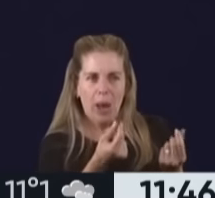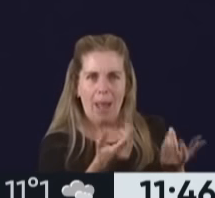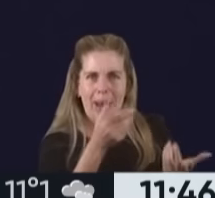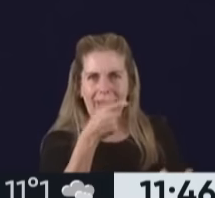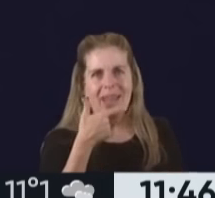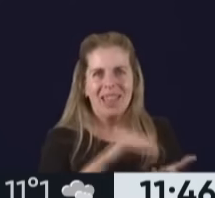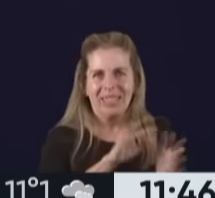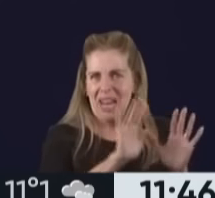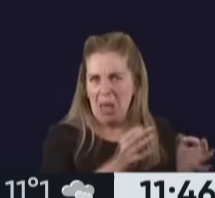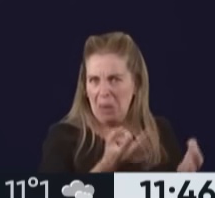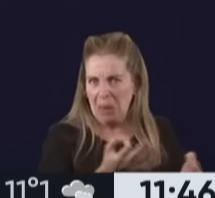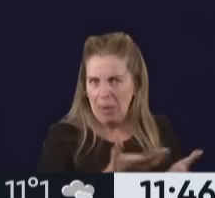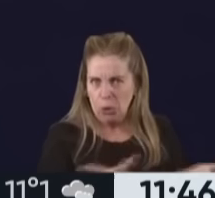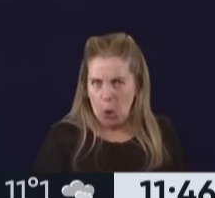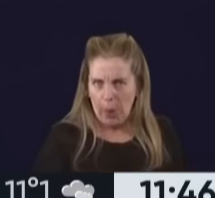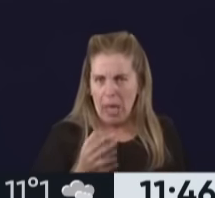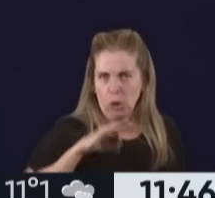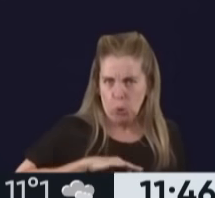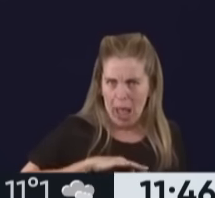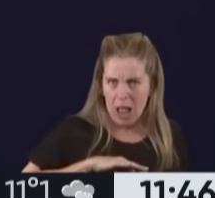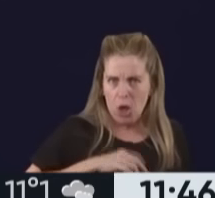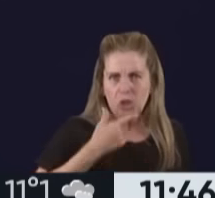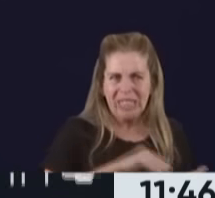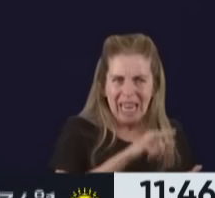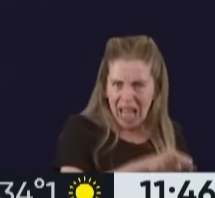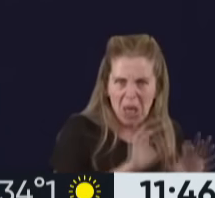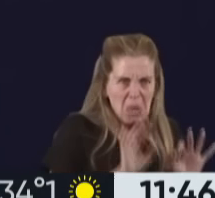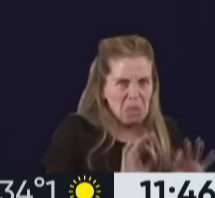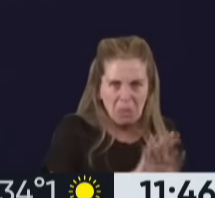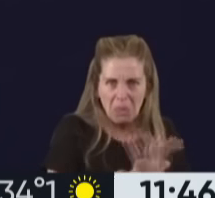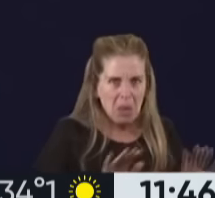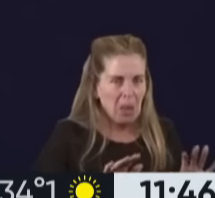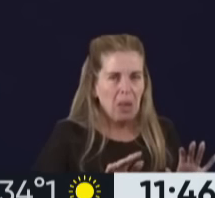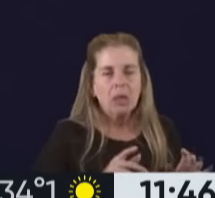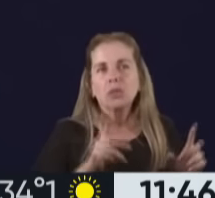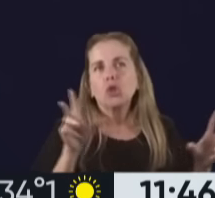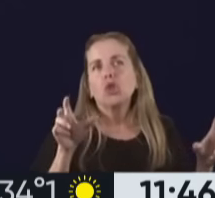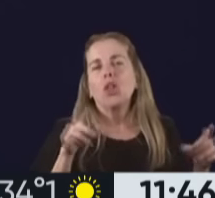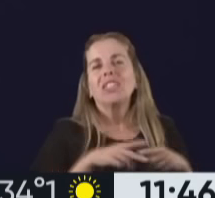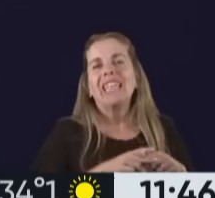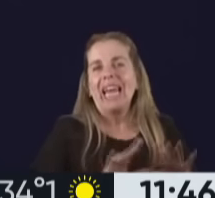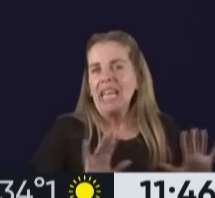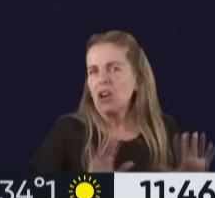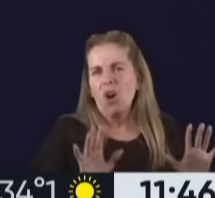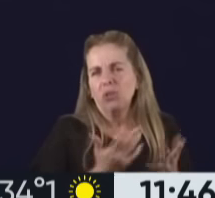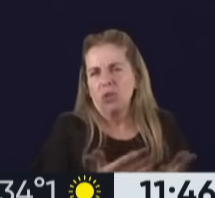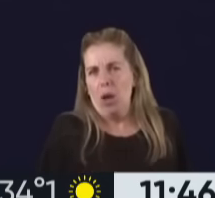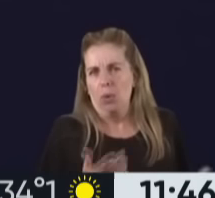hacer ahí. Incluso los sueldos ya estaban devengados. Bueno, temas técnicos que no vienen al caso, que son